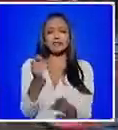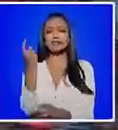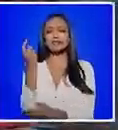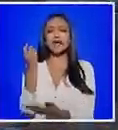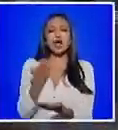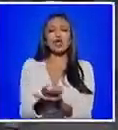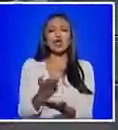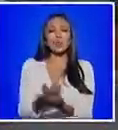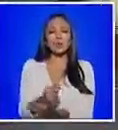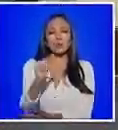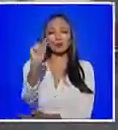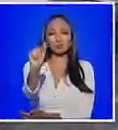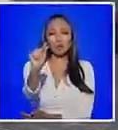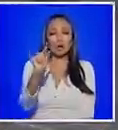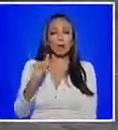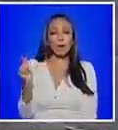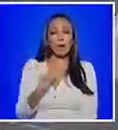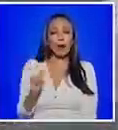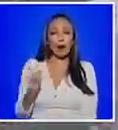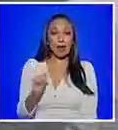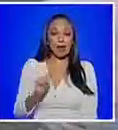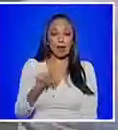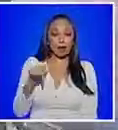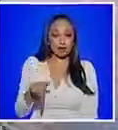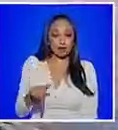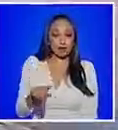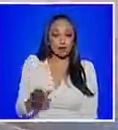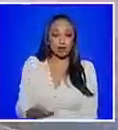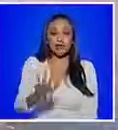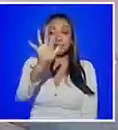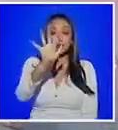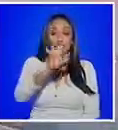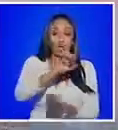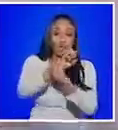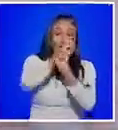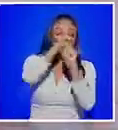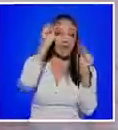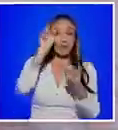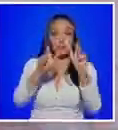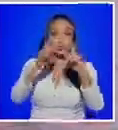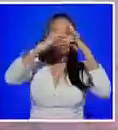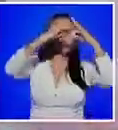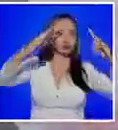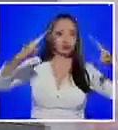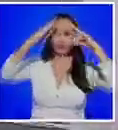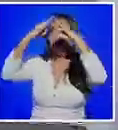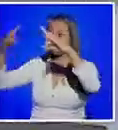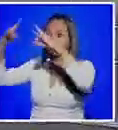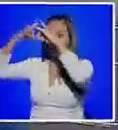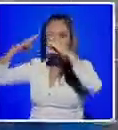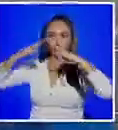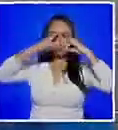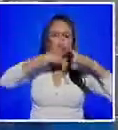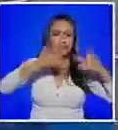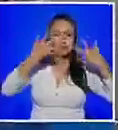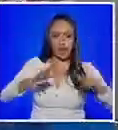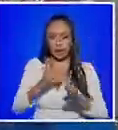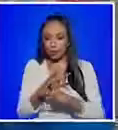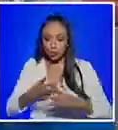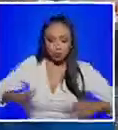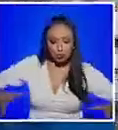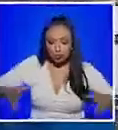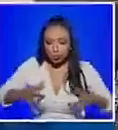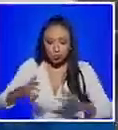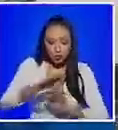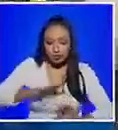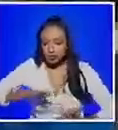sur de Quito, en el Mercado de las Cuadras. Desde las 5 de la mañana los vecinos se están alistando, preparando la mercadería, los productos, con